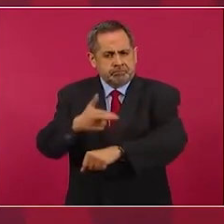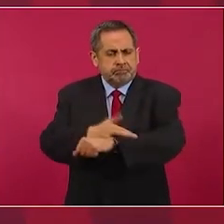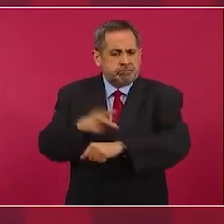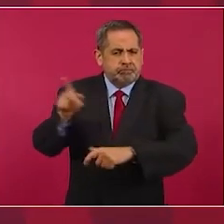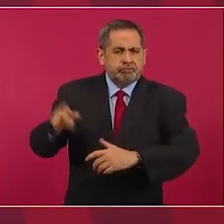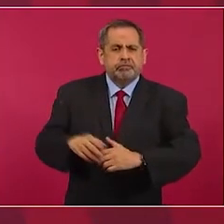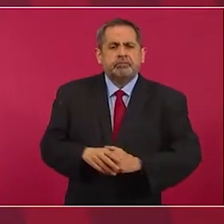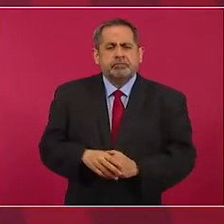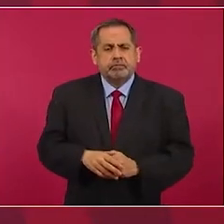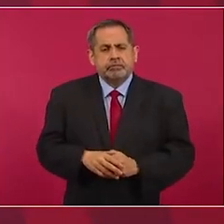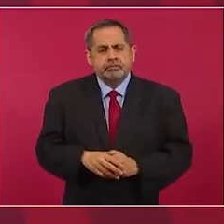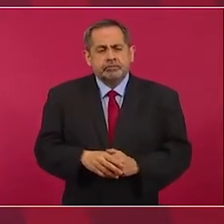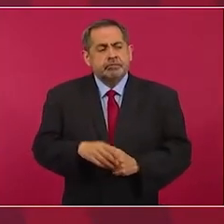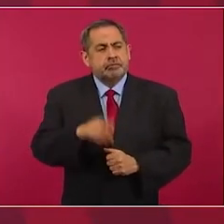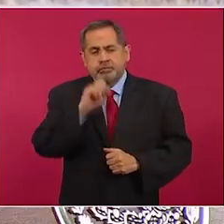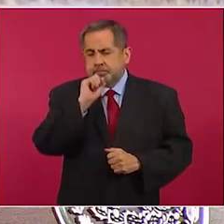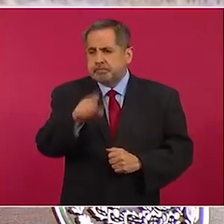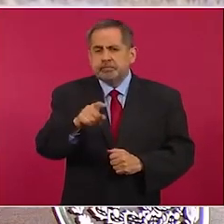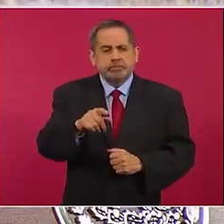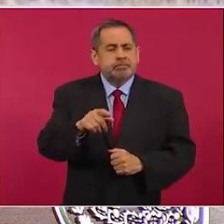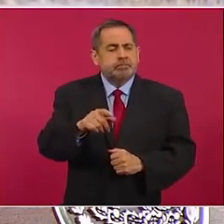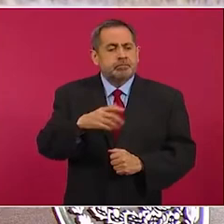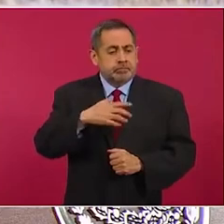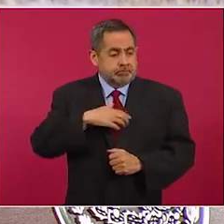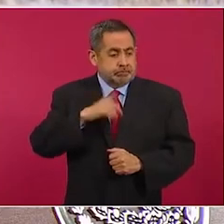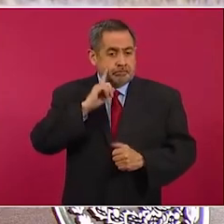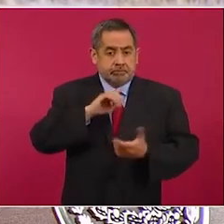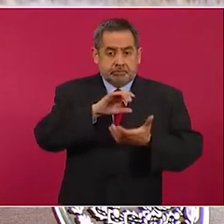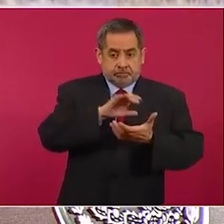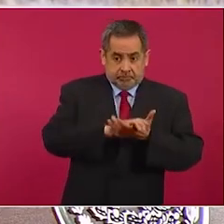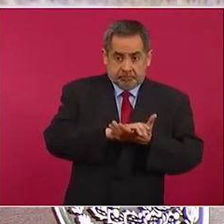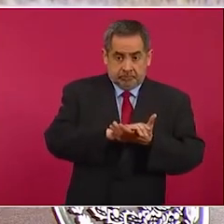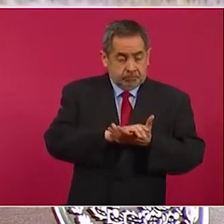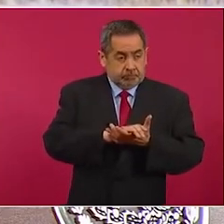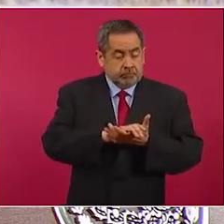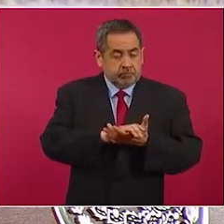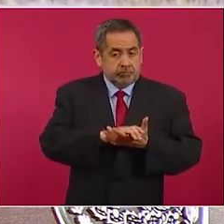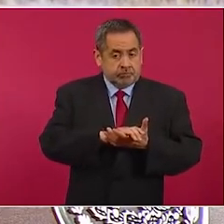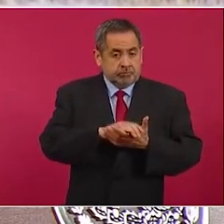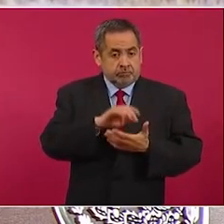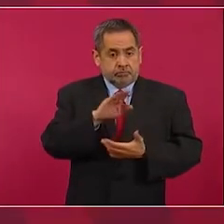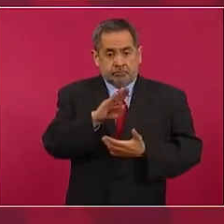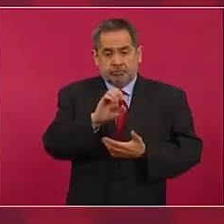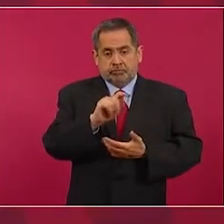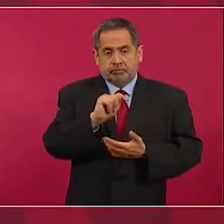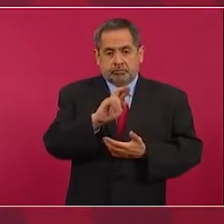Incluso Beatriz, mi esposa, fue con una carta